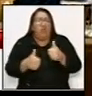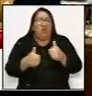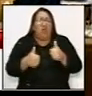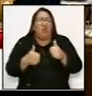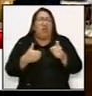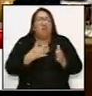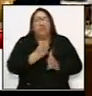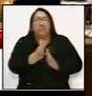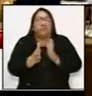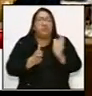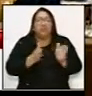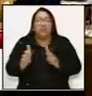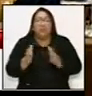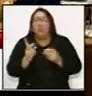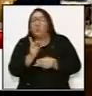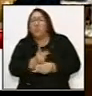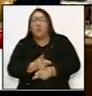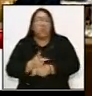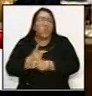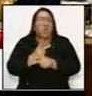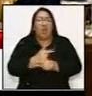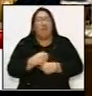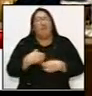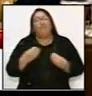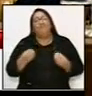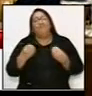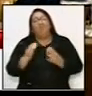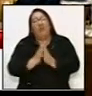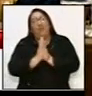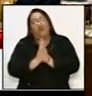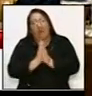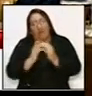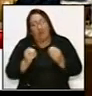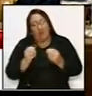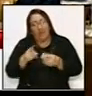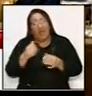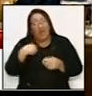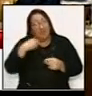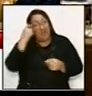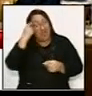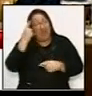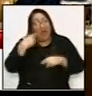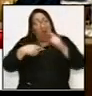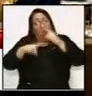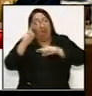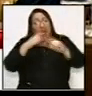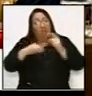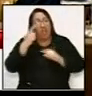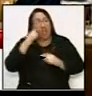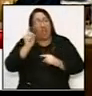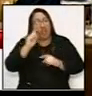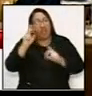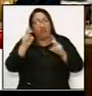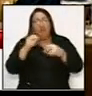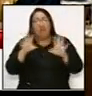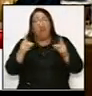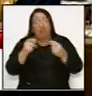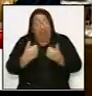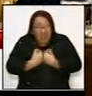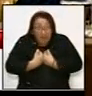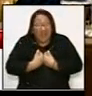y que se actuó con mucho cuidado y cosas por el estilo, por favor. Eso está bien, que engañen a los que no conocen el tema.